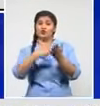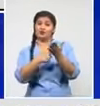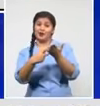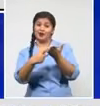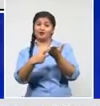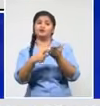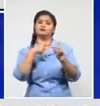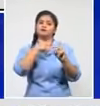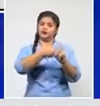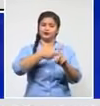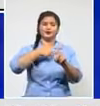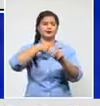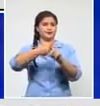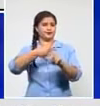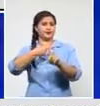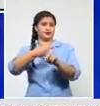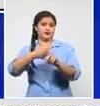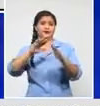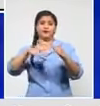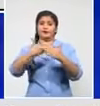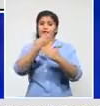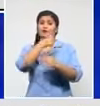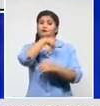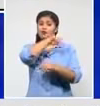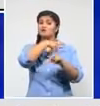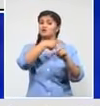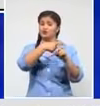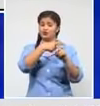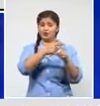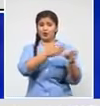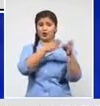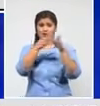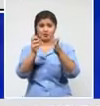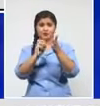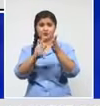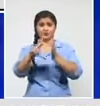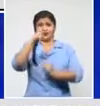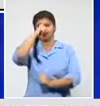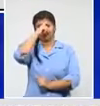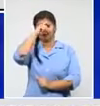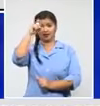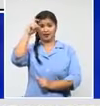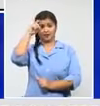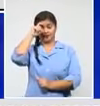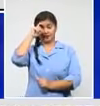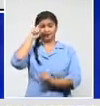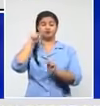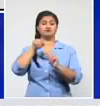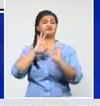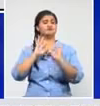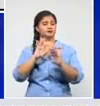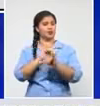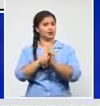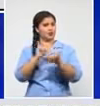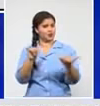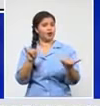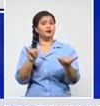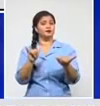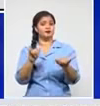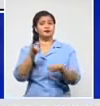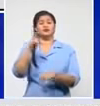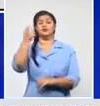también. Santi Espíritu desde el día 3, hace 3 días, Ciego-Ávila hace 2